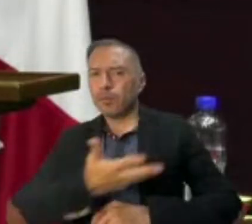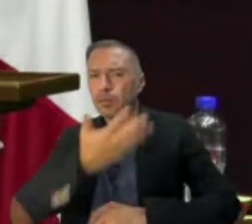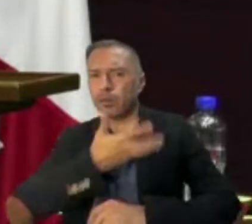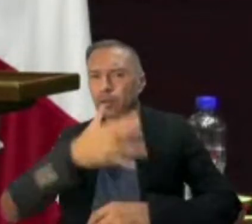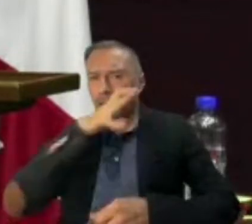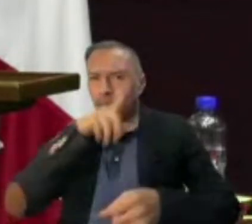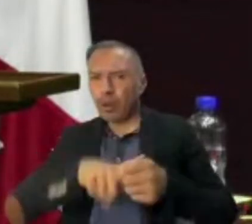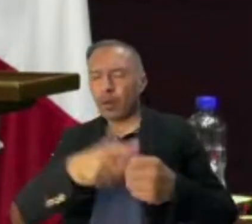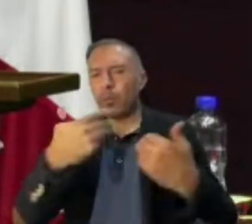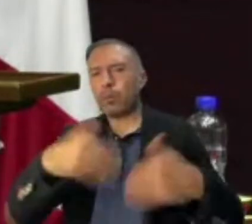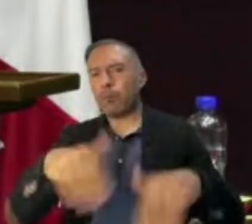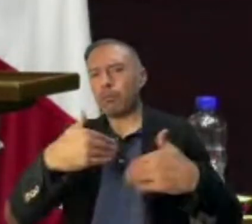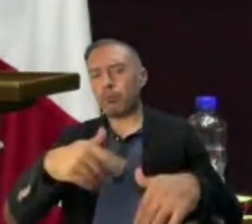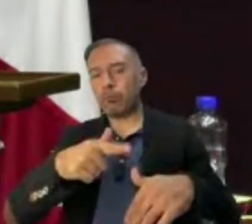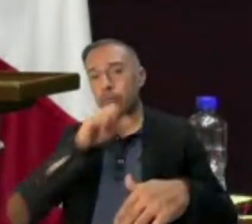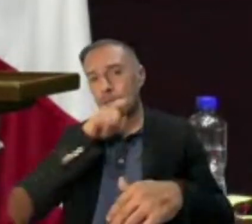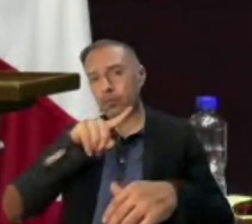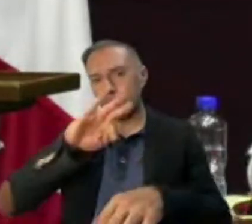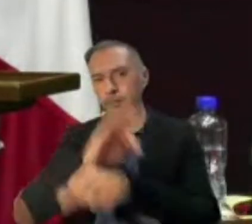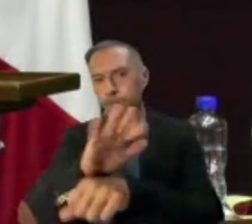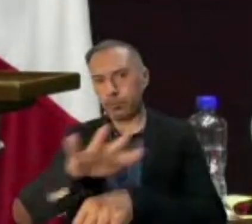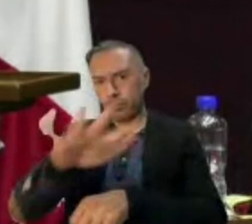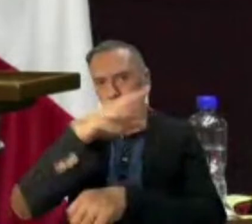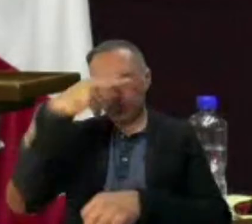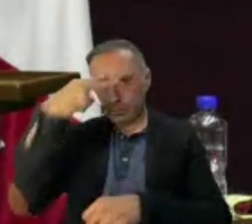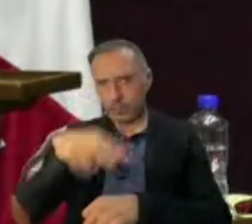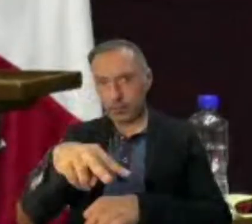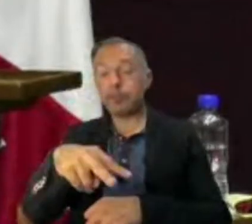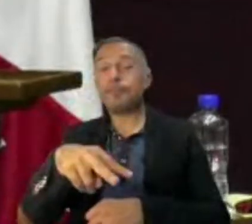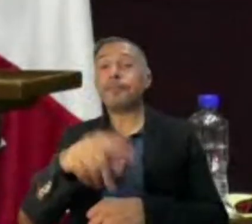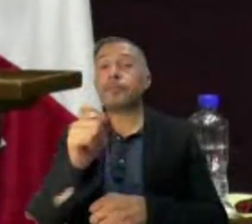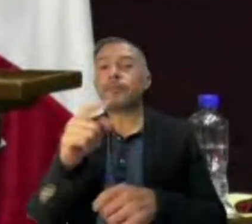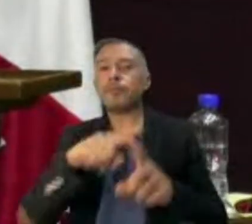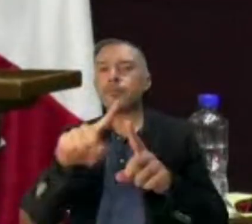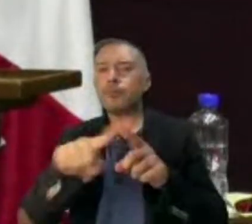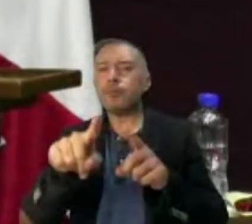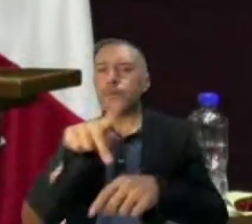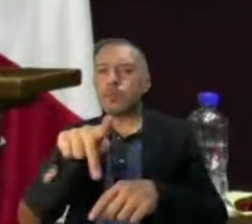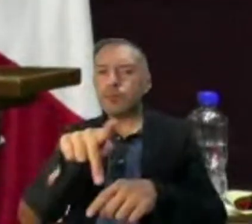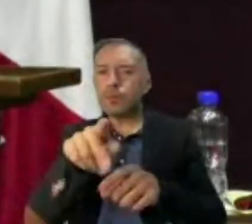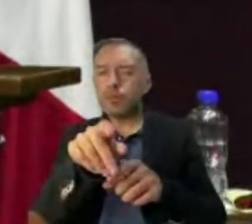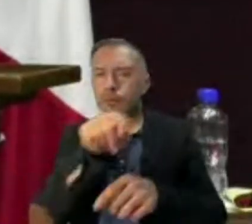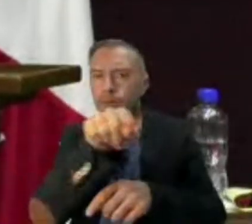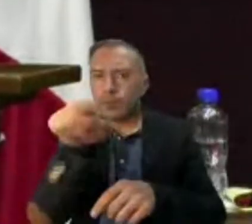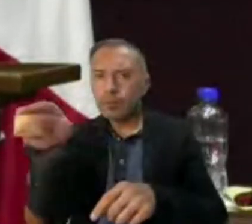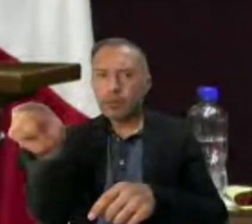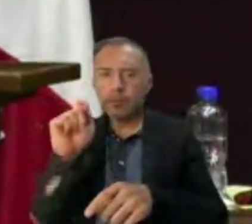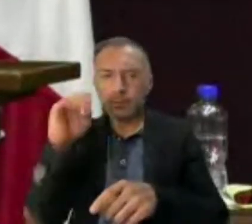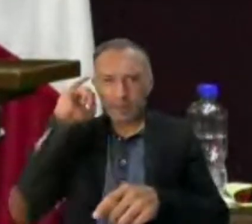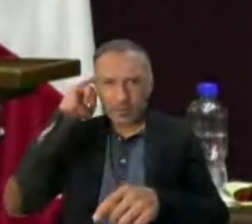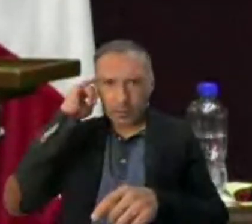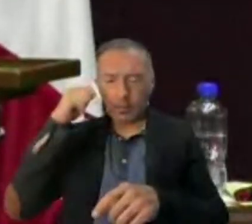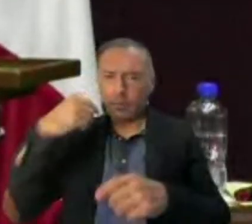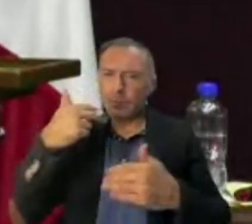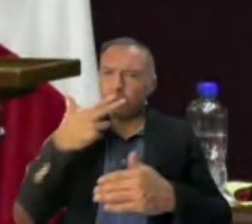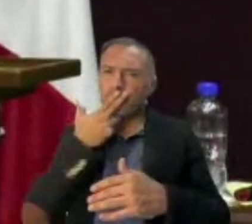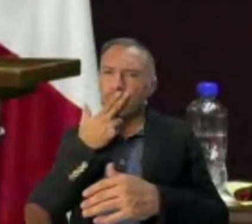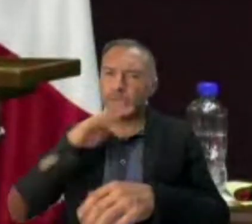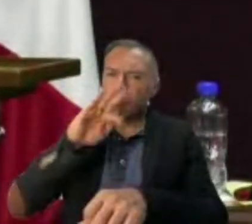Muchas gracias a todos estos pueblos que siguen haciendo una gran labor por nuestro